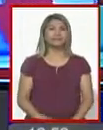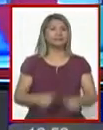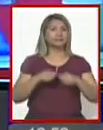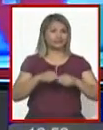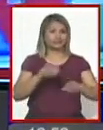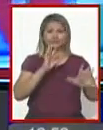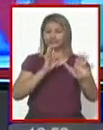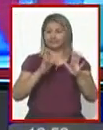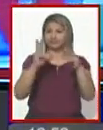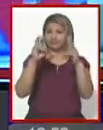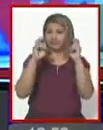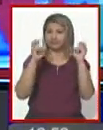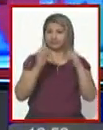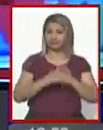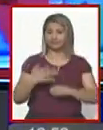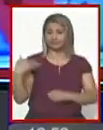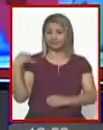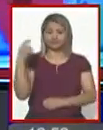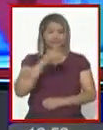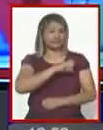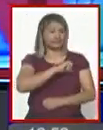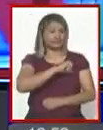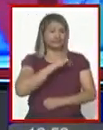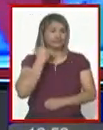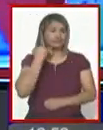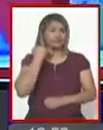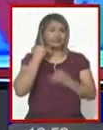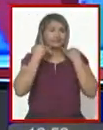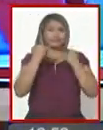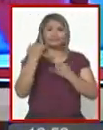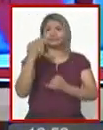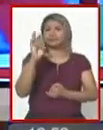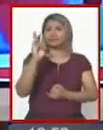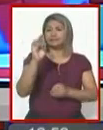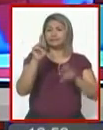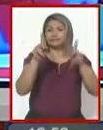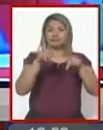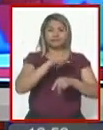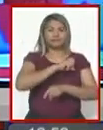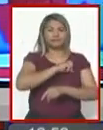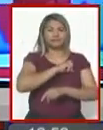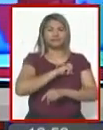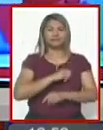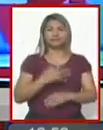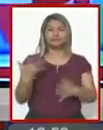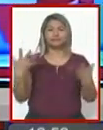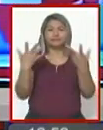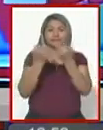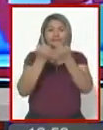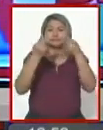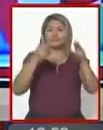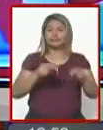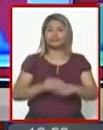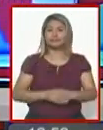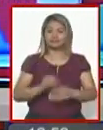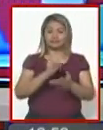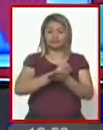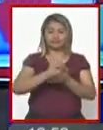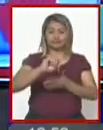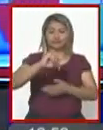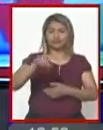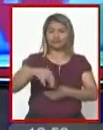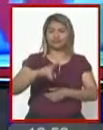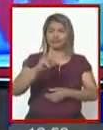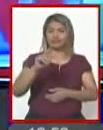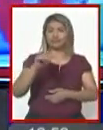Seguimos hablando sobre este tema. El comandante de la policía ha informado que fueron 7 los uniformados que fueron atropellados en la zona de San Julián.